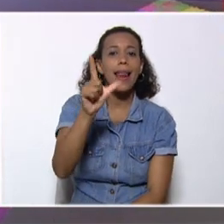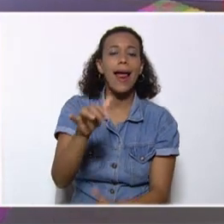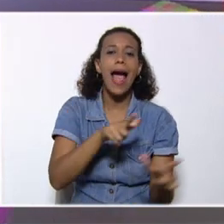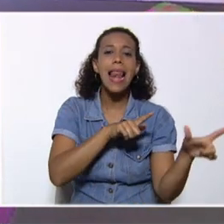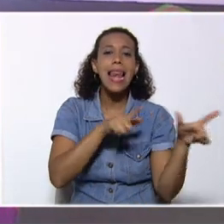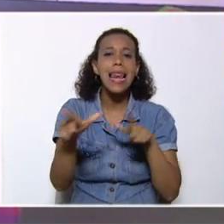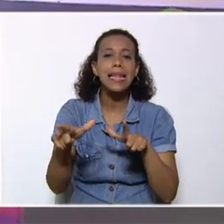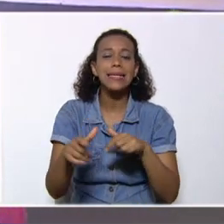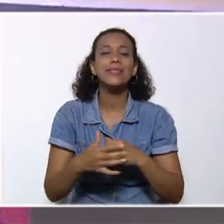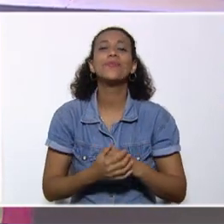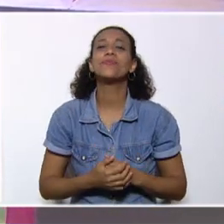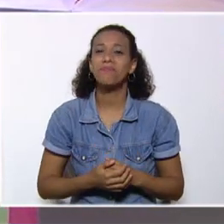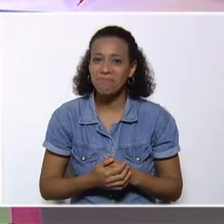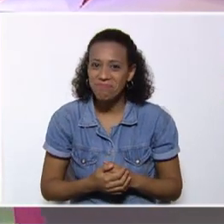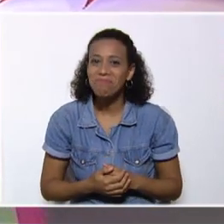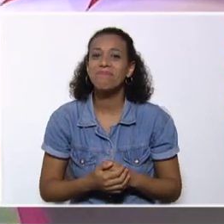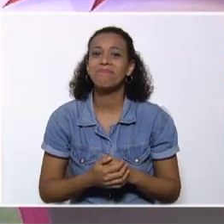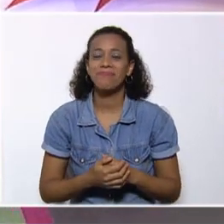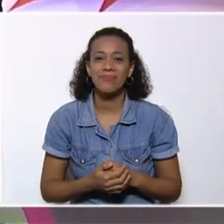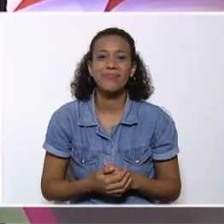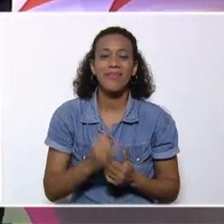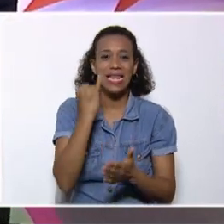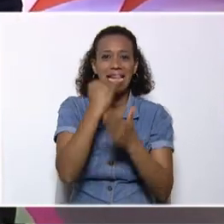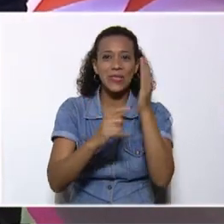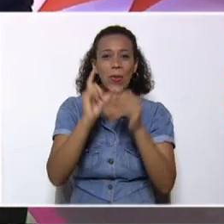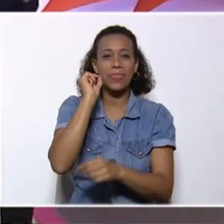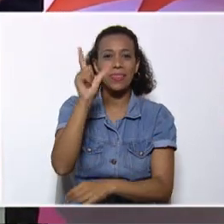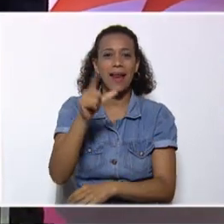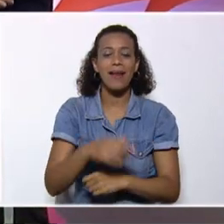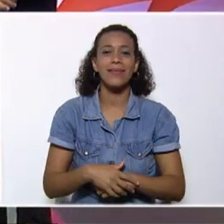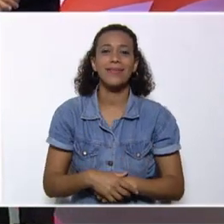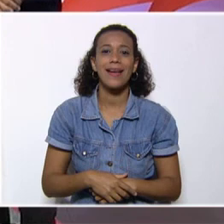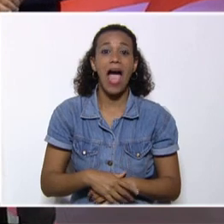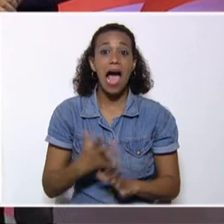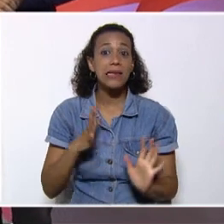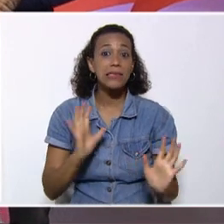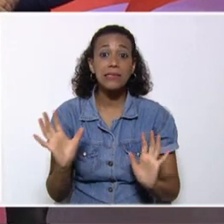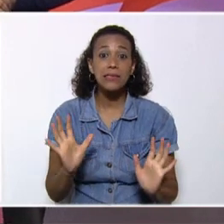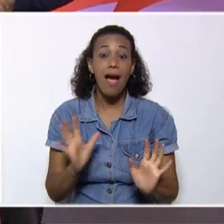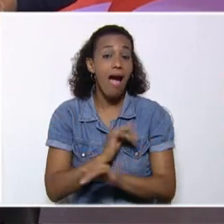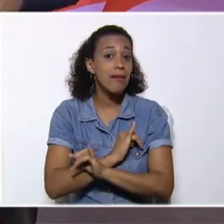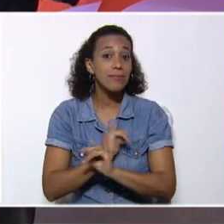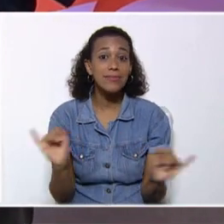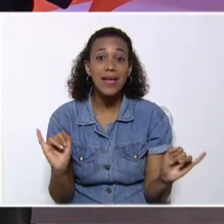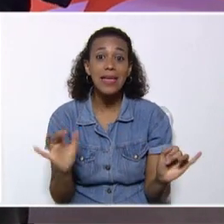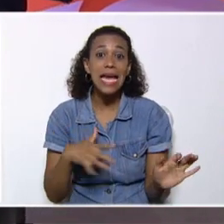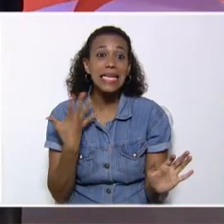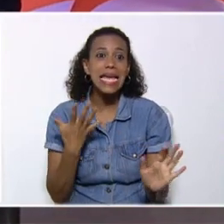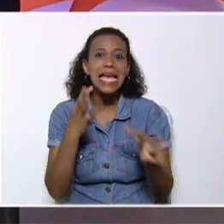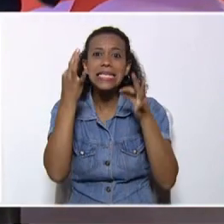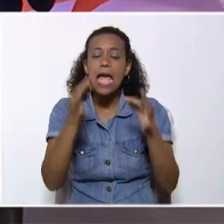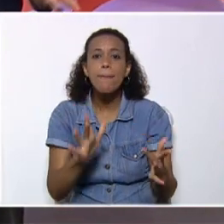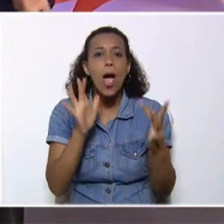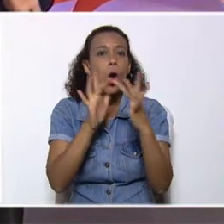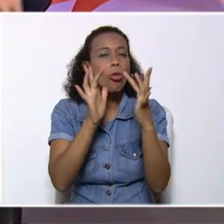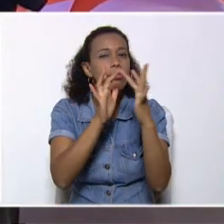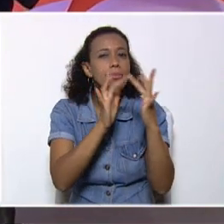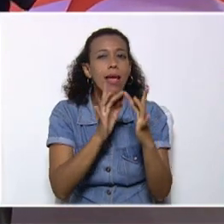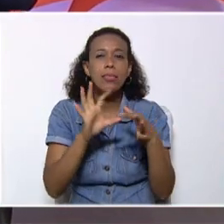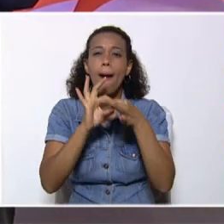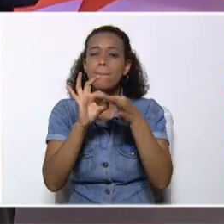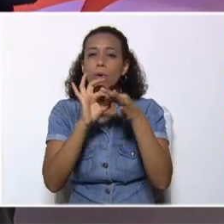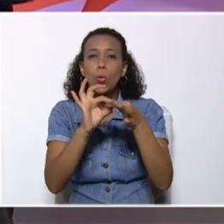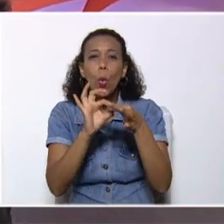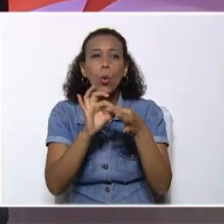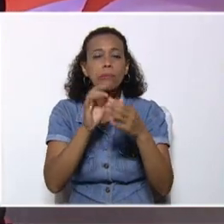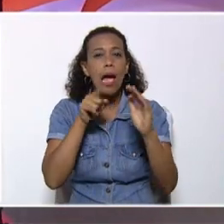están allí esperándote en nuestro canal de suscripción en Telegram. Así que nosotros queremos que estés con todas las herramientas